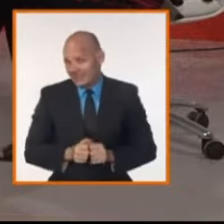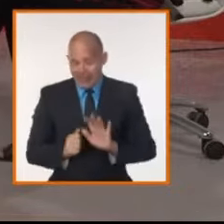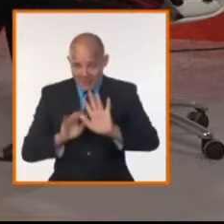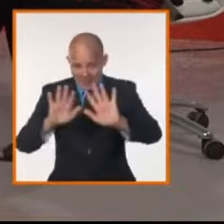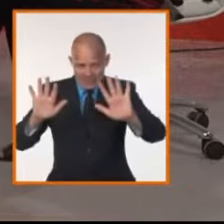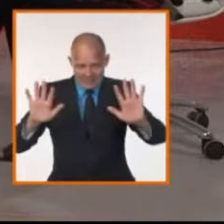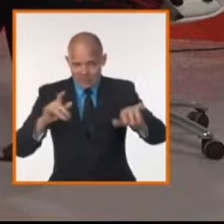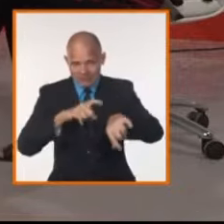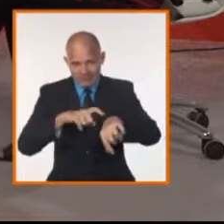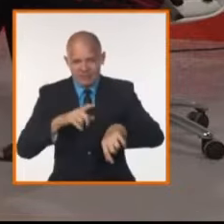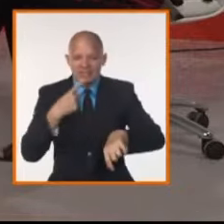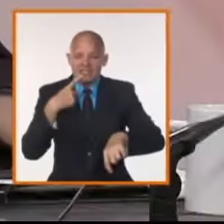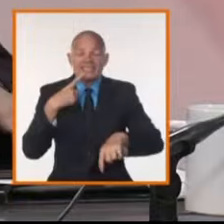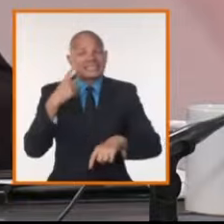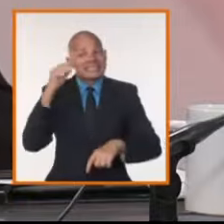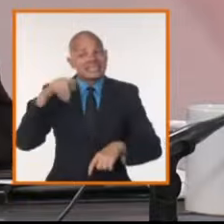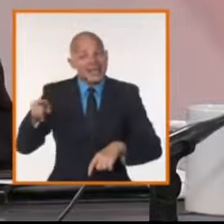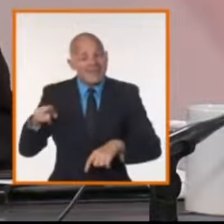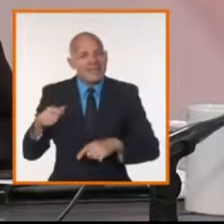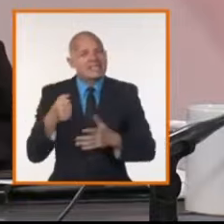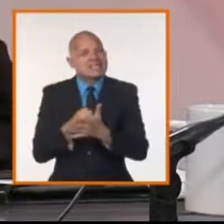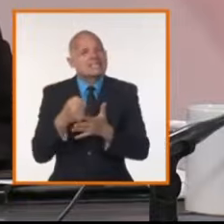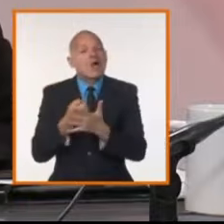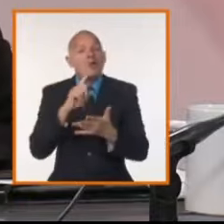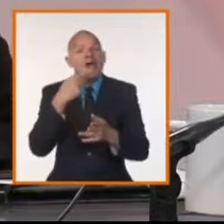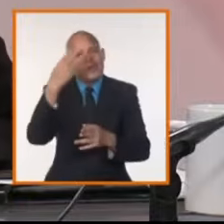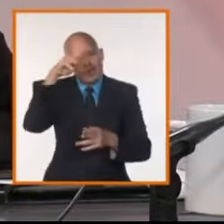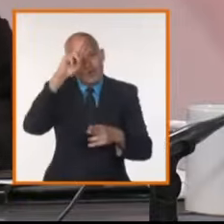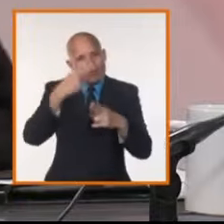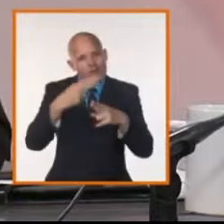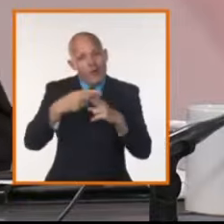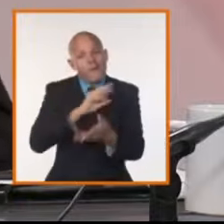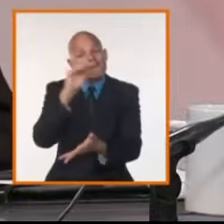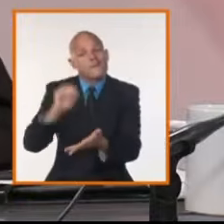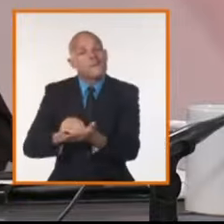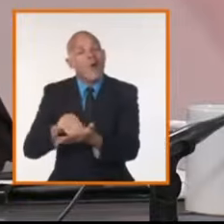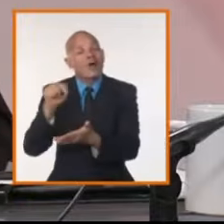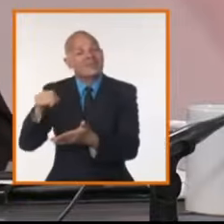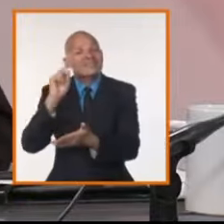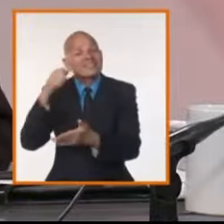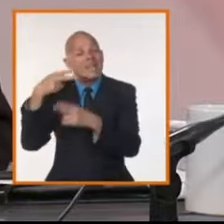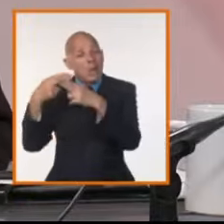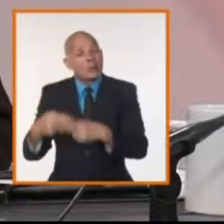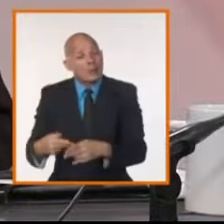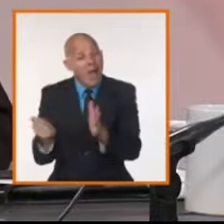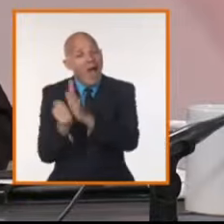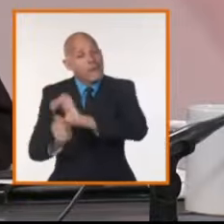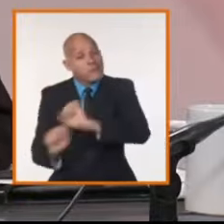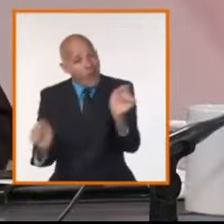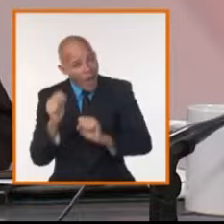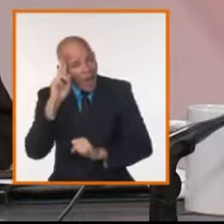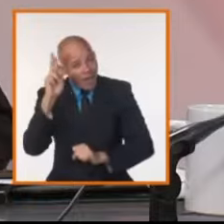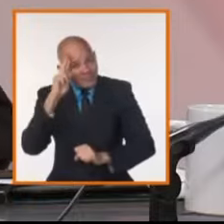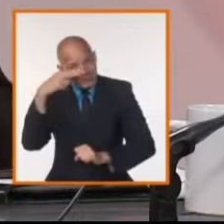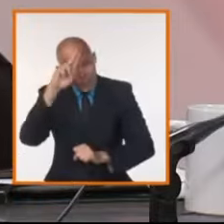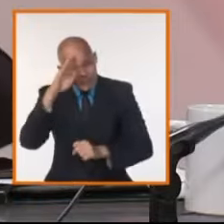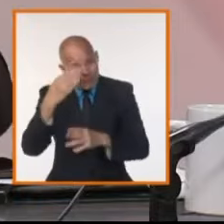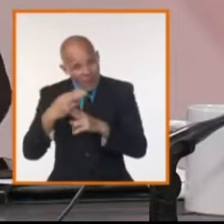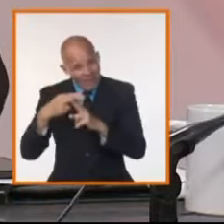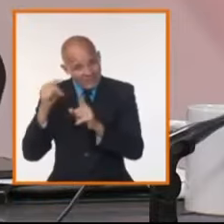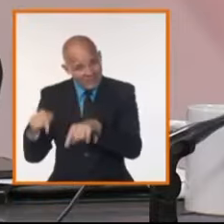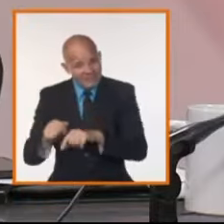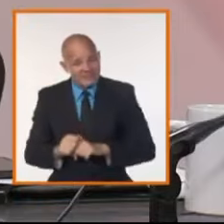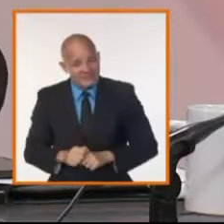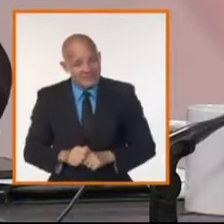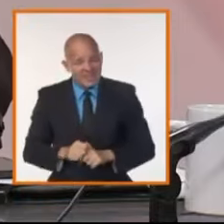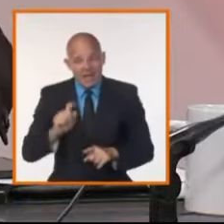impulsado la lista de países patrocinadores del terrorismo si es de los que ha impulsado las políticas anticanas y si es de lo que has convertido en corrupta la política